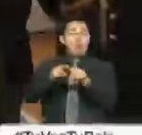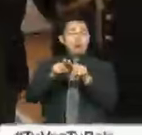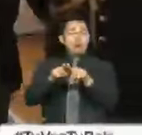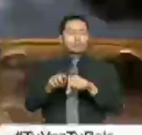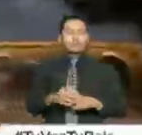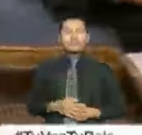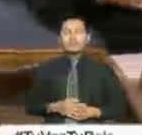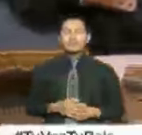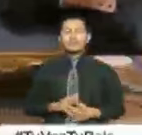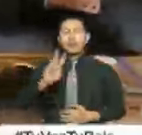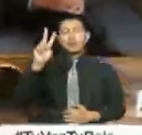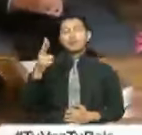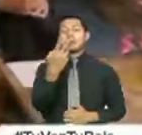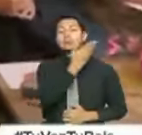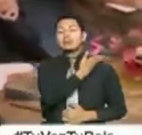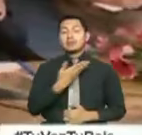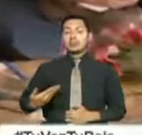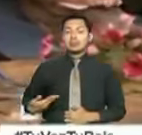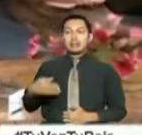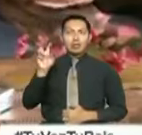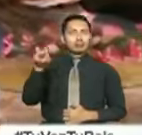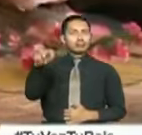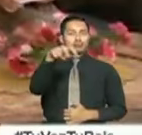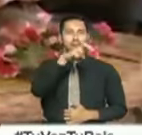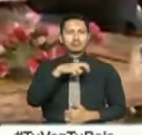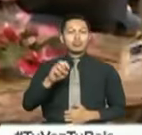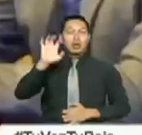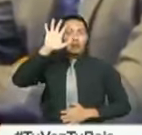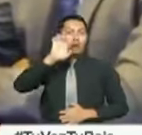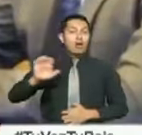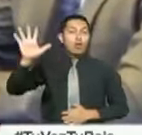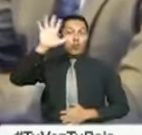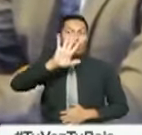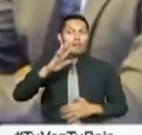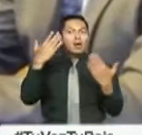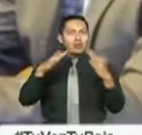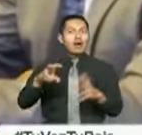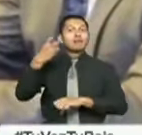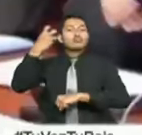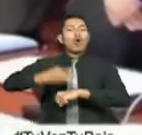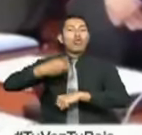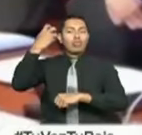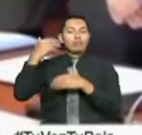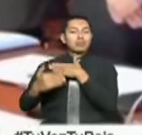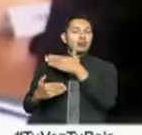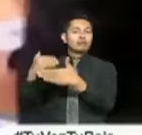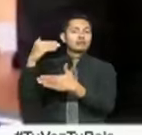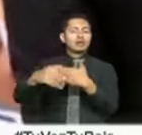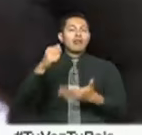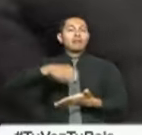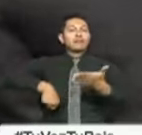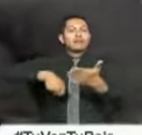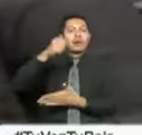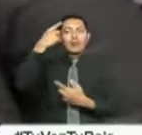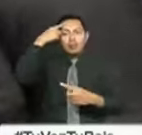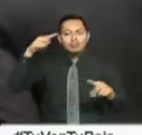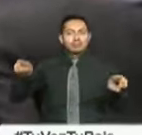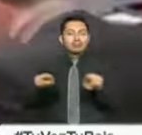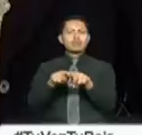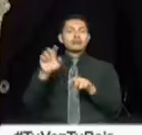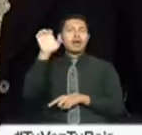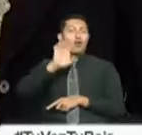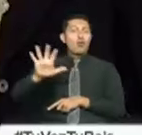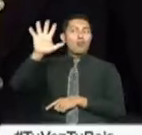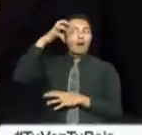El vicepresidente Jorge Glass en su gira por Europa concretó un paso más en el proceso de la firma del acuerdo multipartes con la Unión